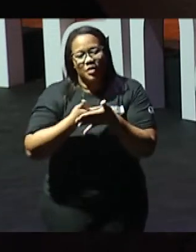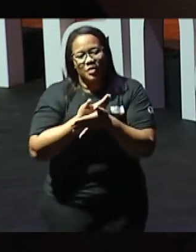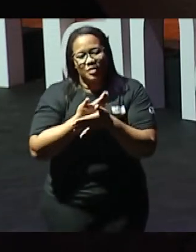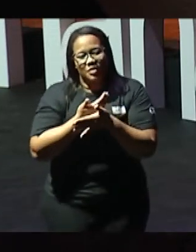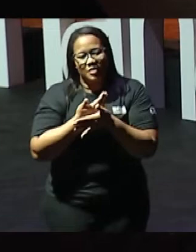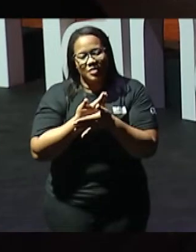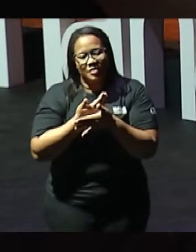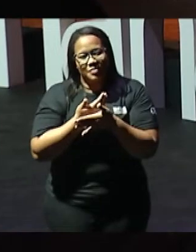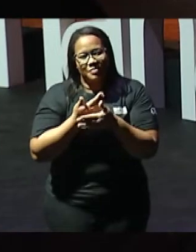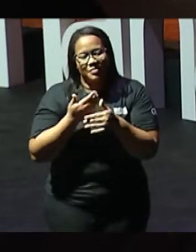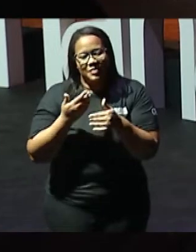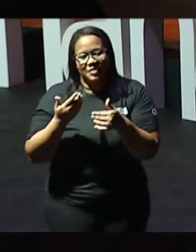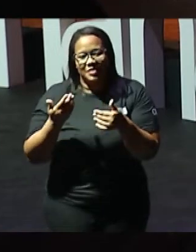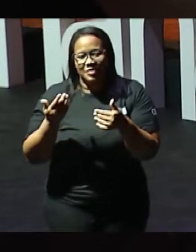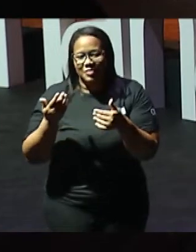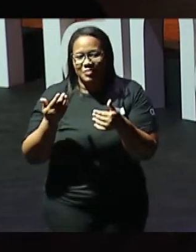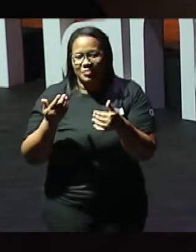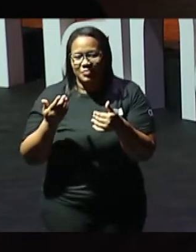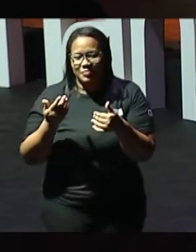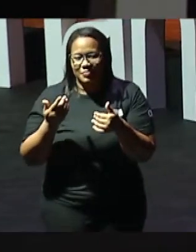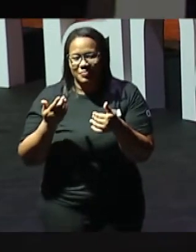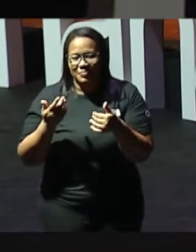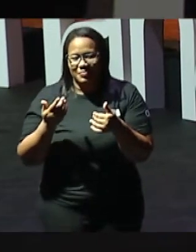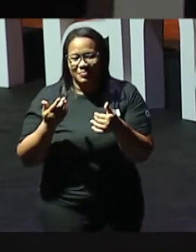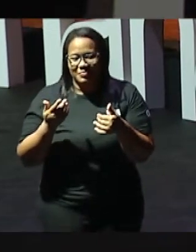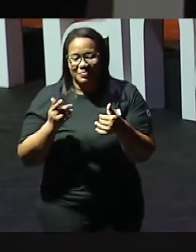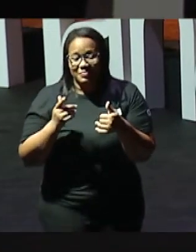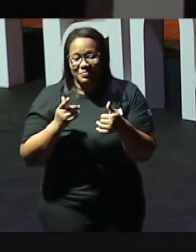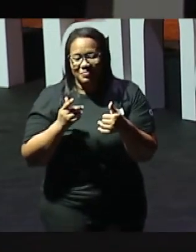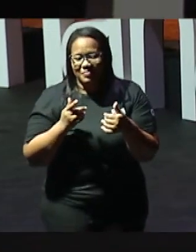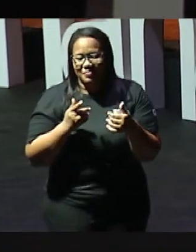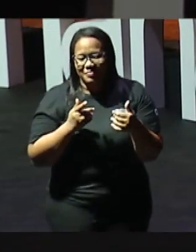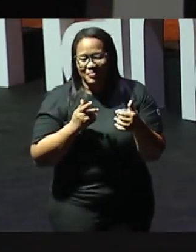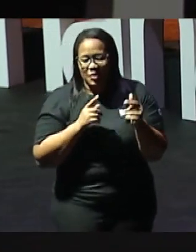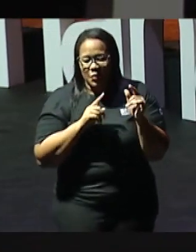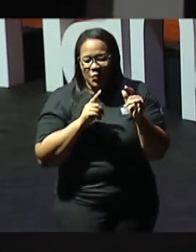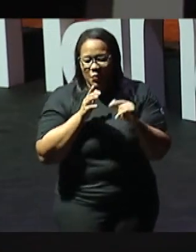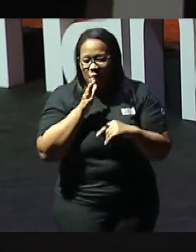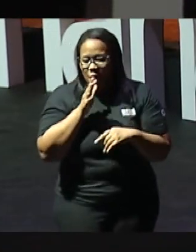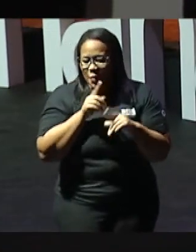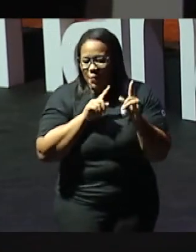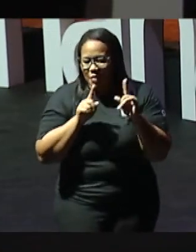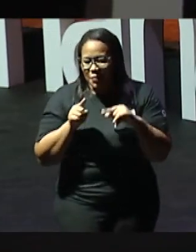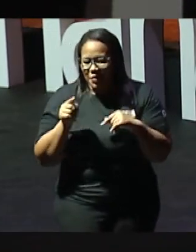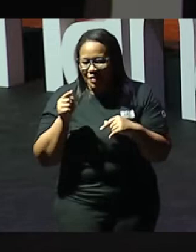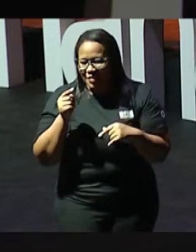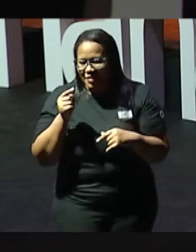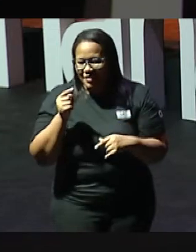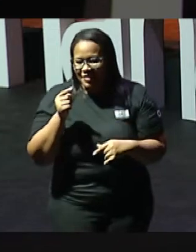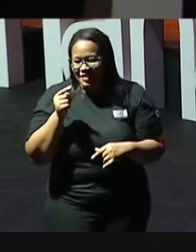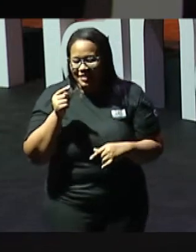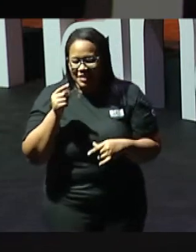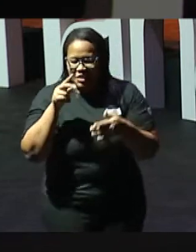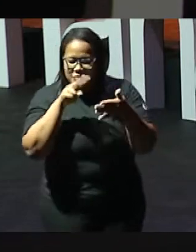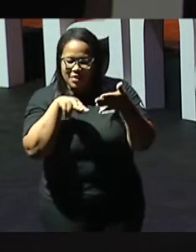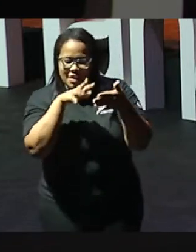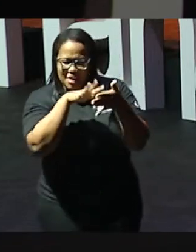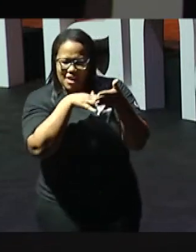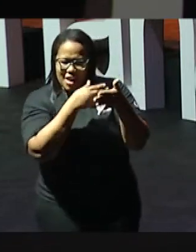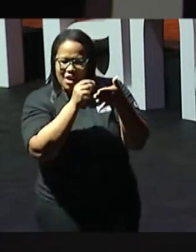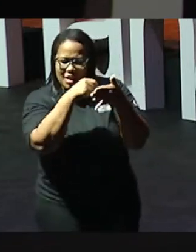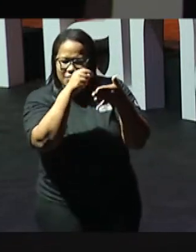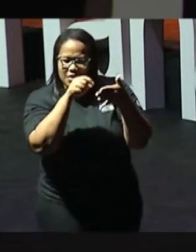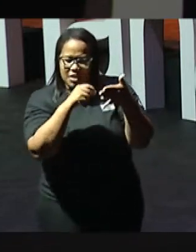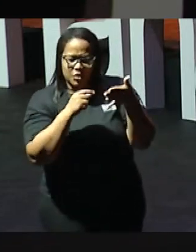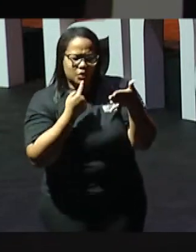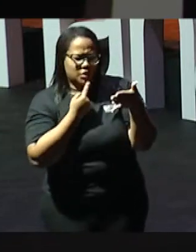búscala y cuando el mama baila busca dice algo temible pero aquí salió un 21 en biología esto es en base a